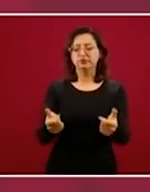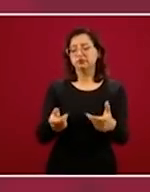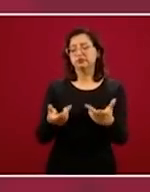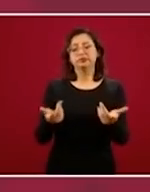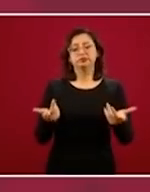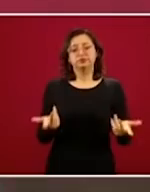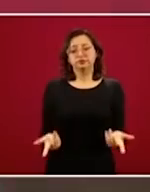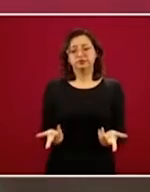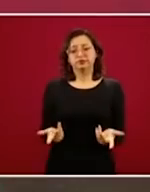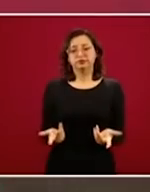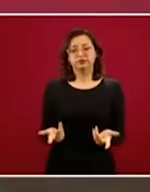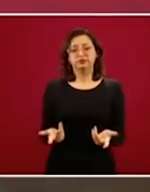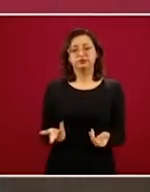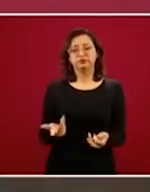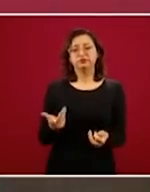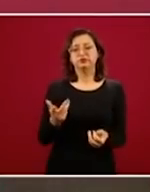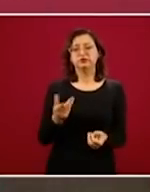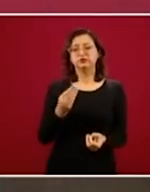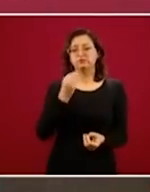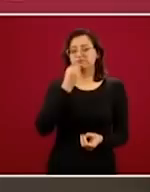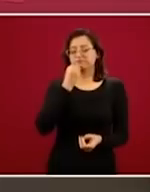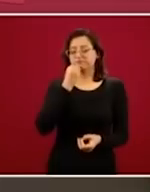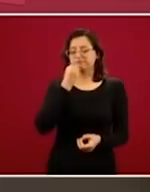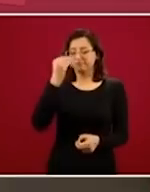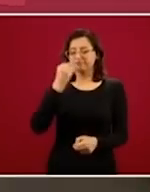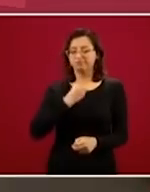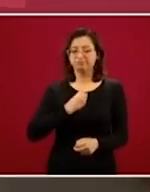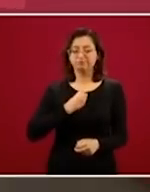aunque tengamos que comprar los medicamentos